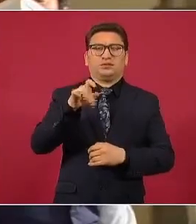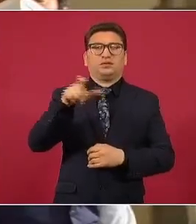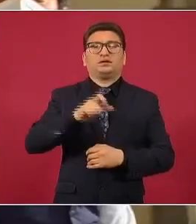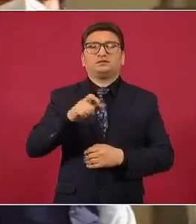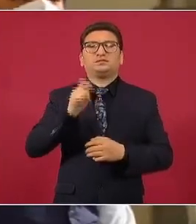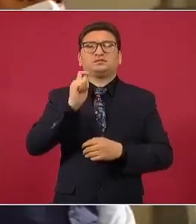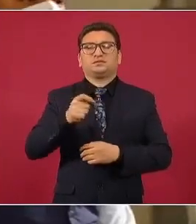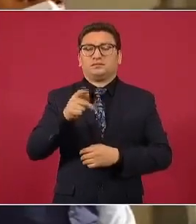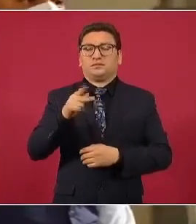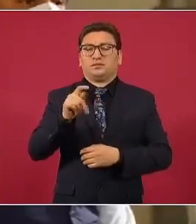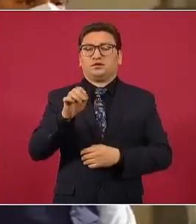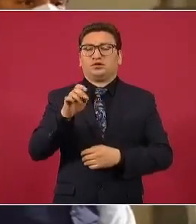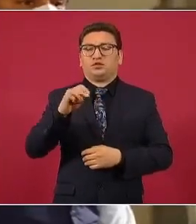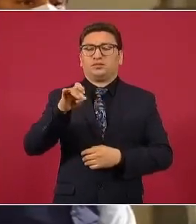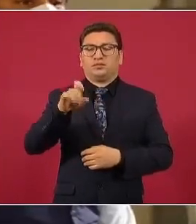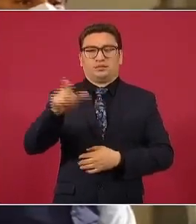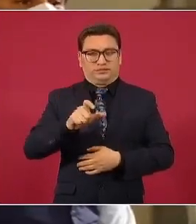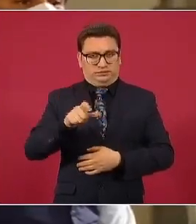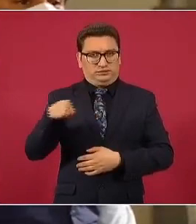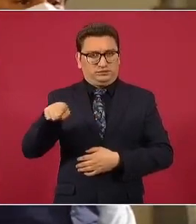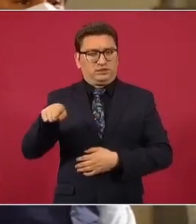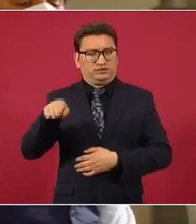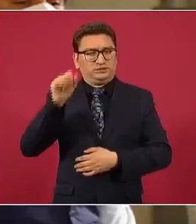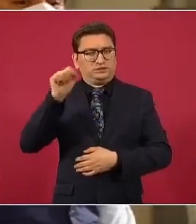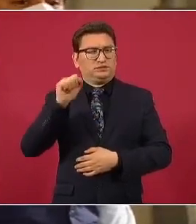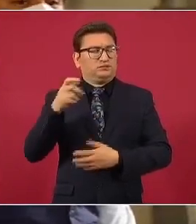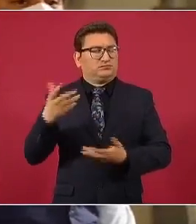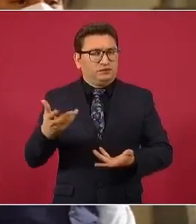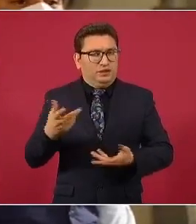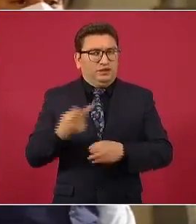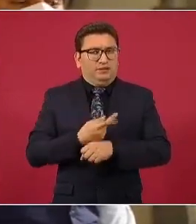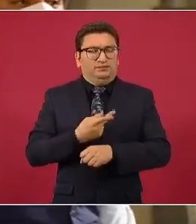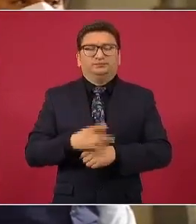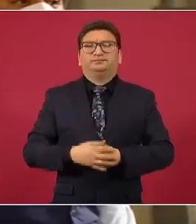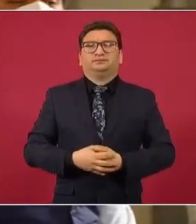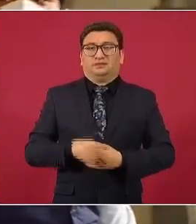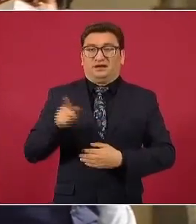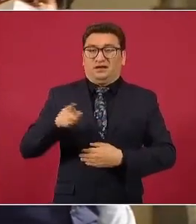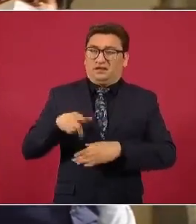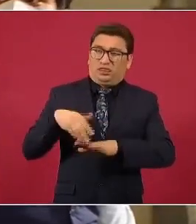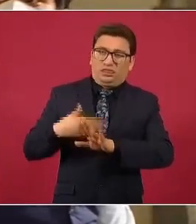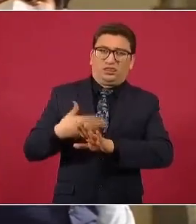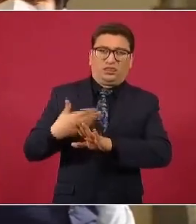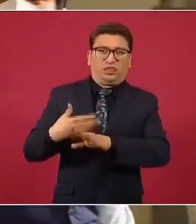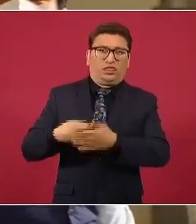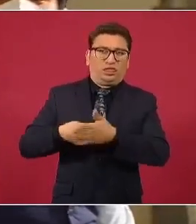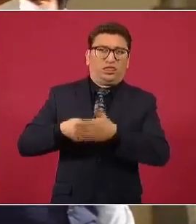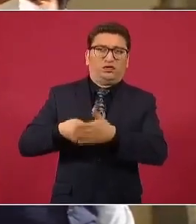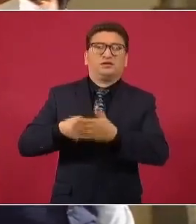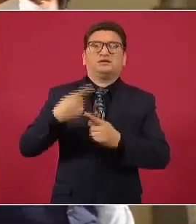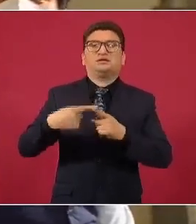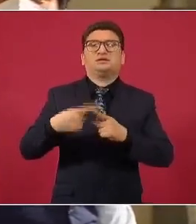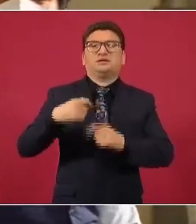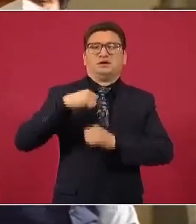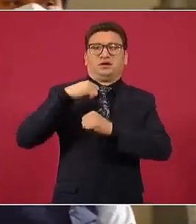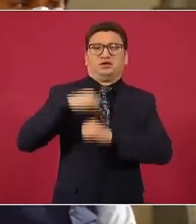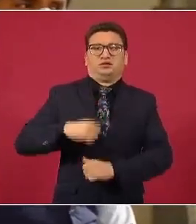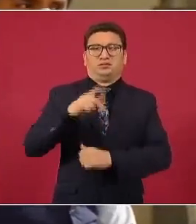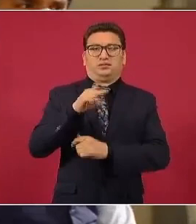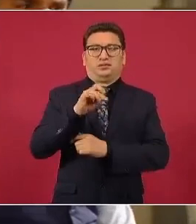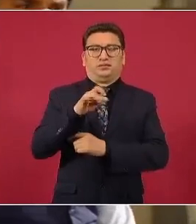llama Petromex, y ha sido muy hostigado por parte de las autoridades de